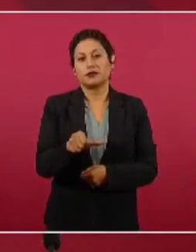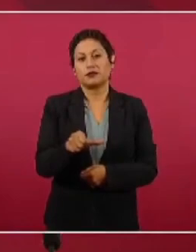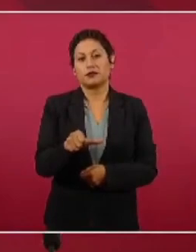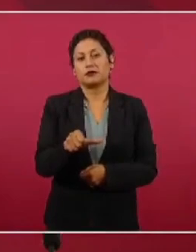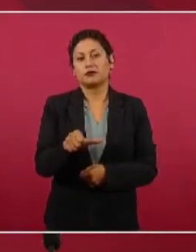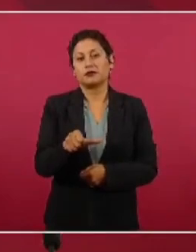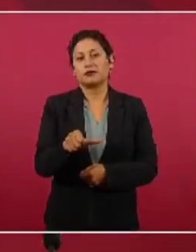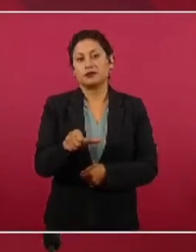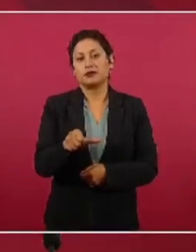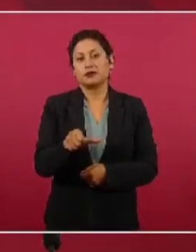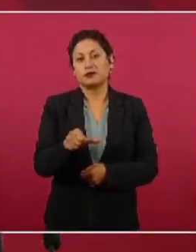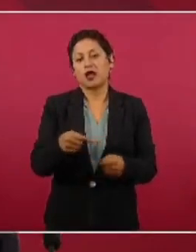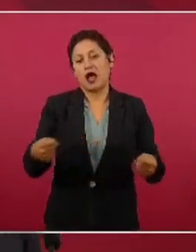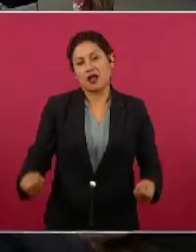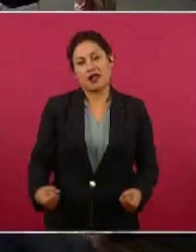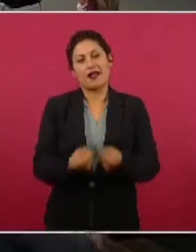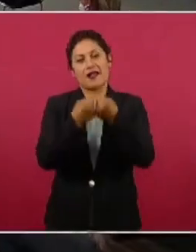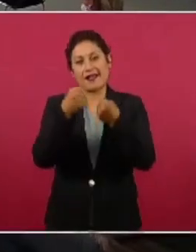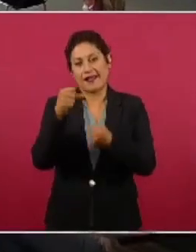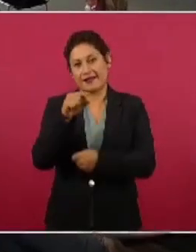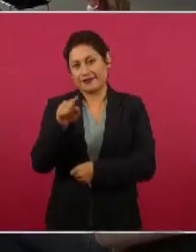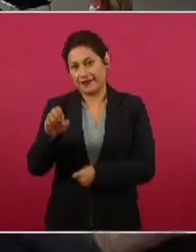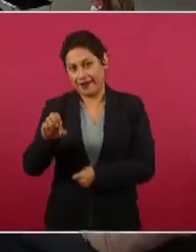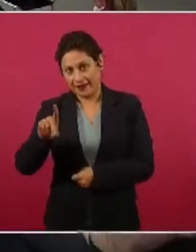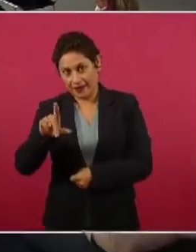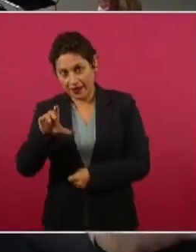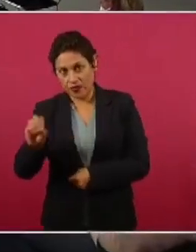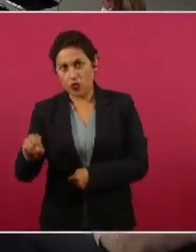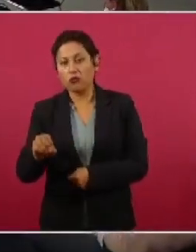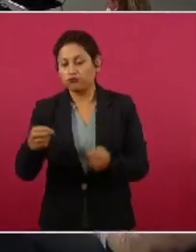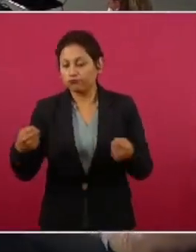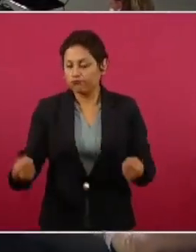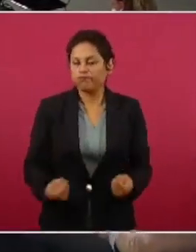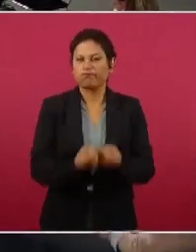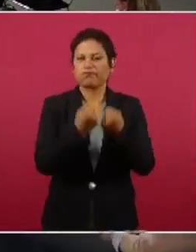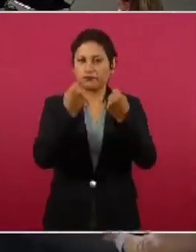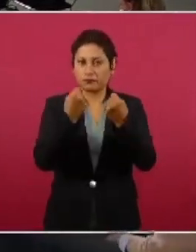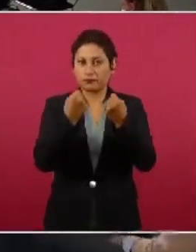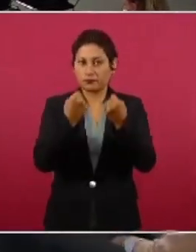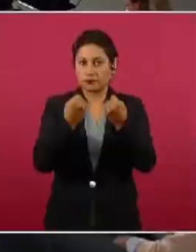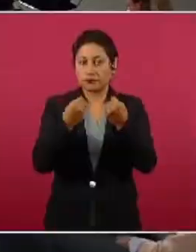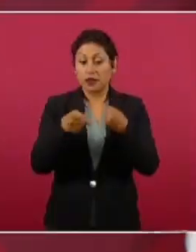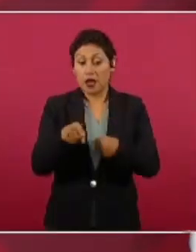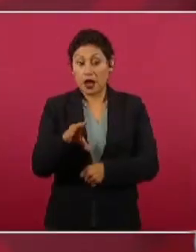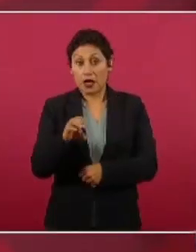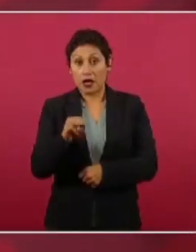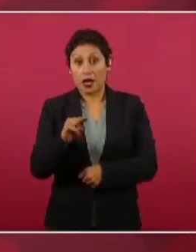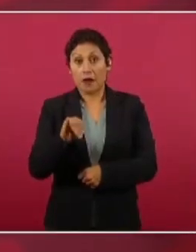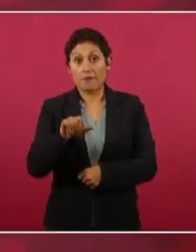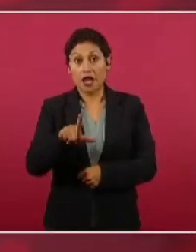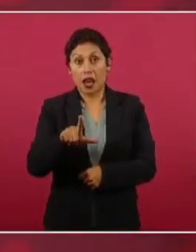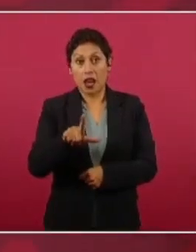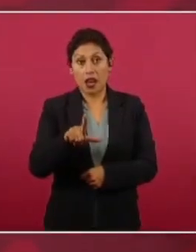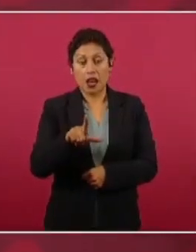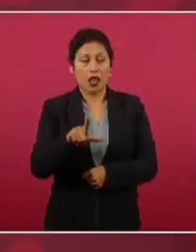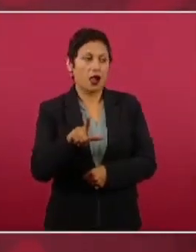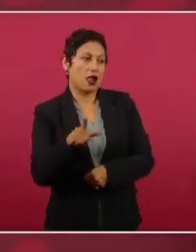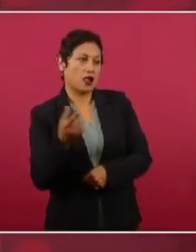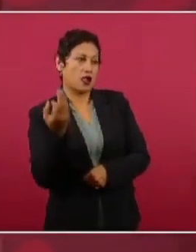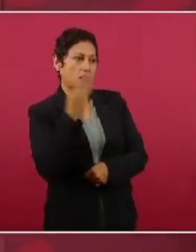por el pleito con Zedillo Salinas, y Héctor Aguilar Camín se vuelve zedillista